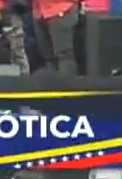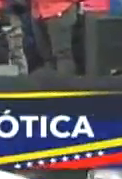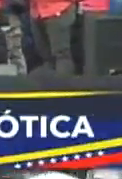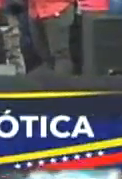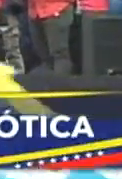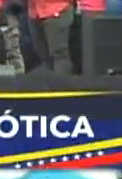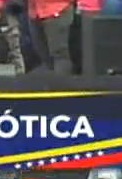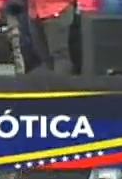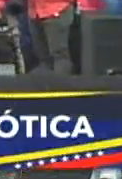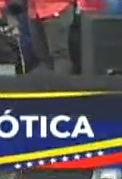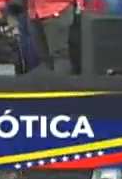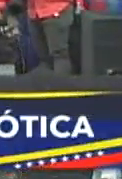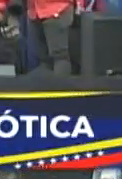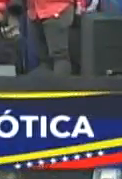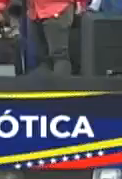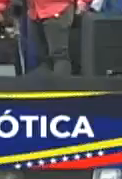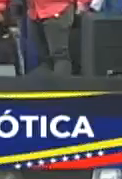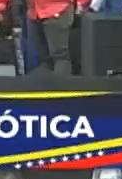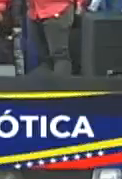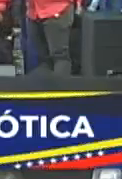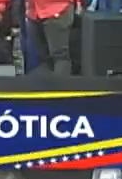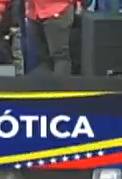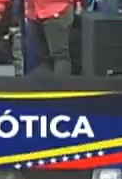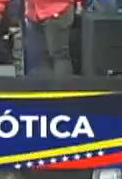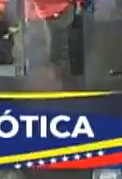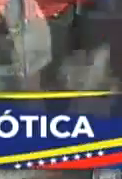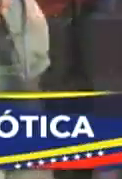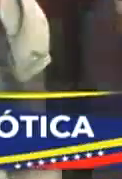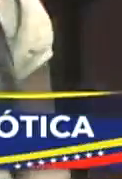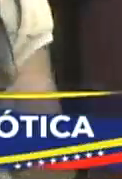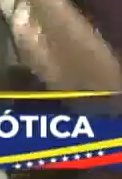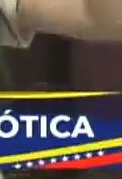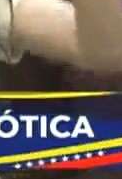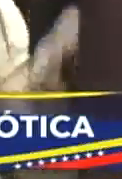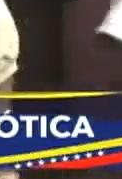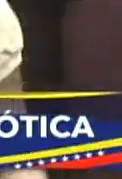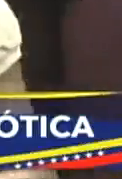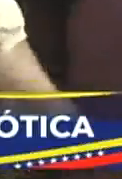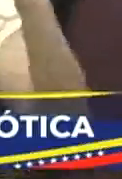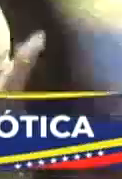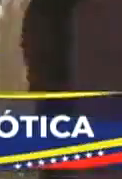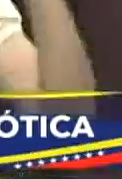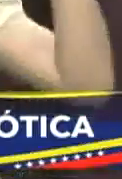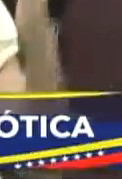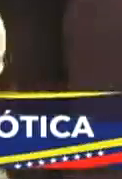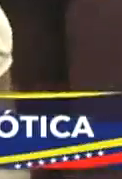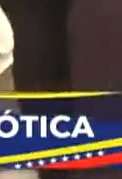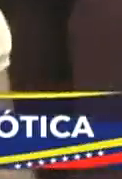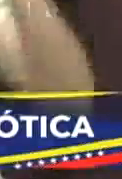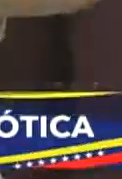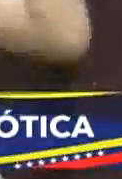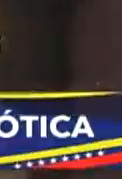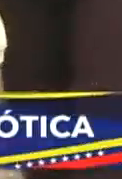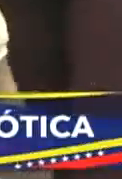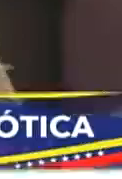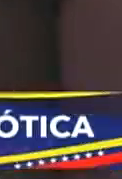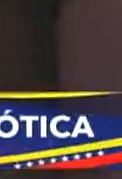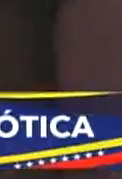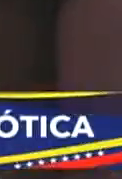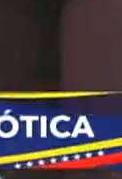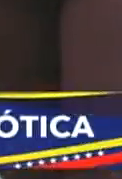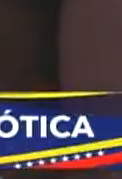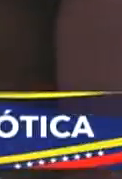va a seguir luchando, recreándose, formando y sin duda alguna construyendo la patria que todos queremos.